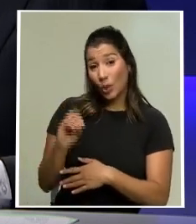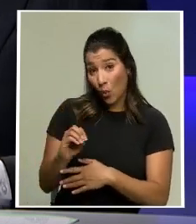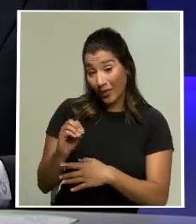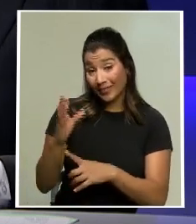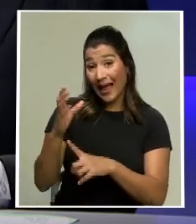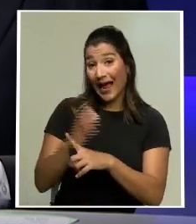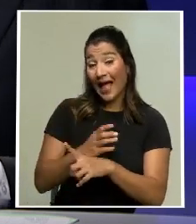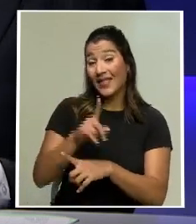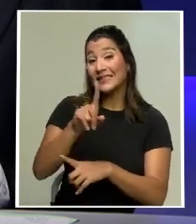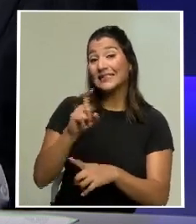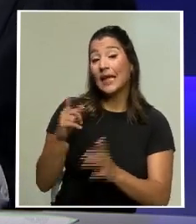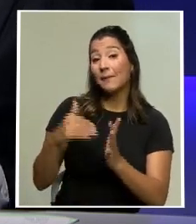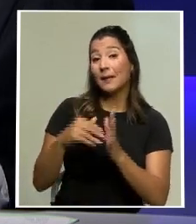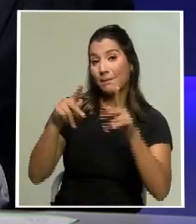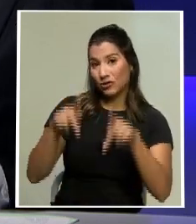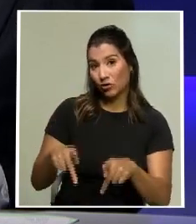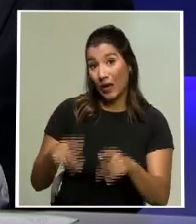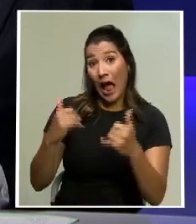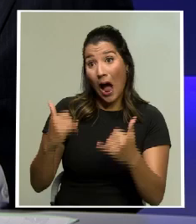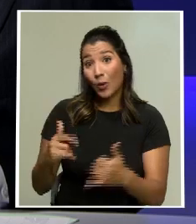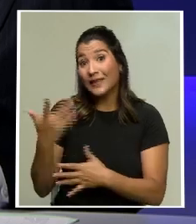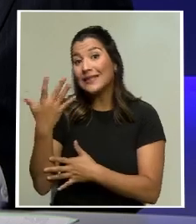dato?